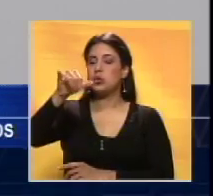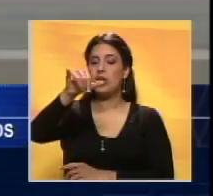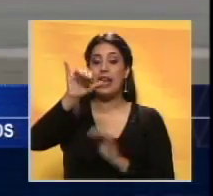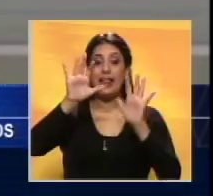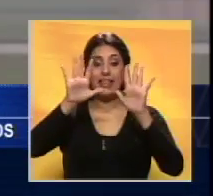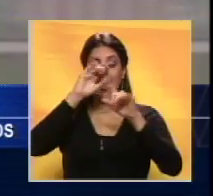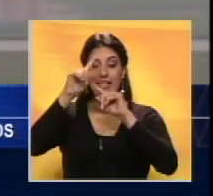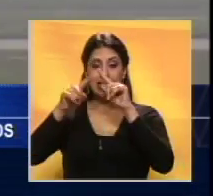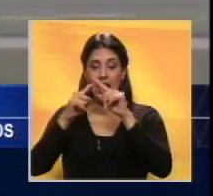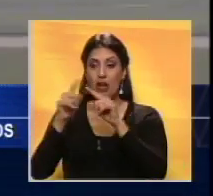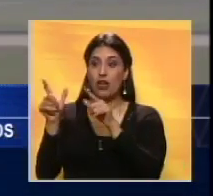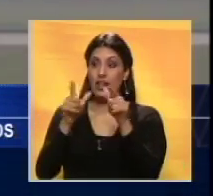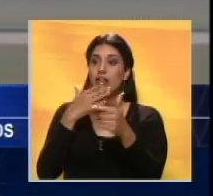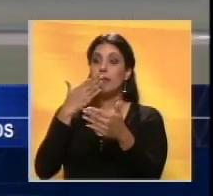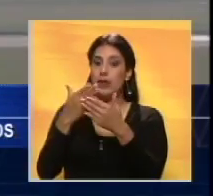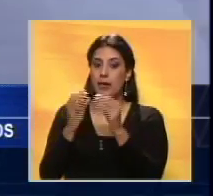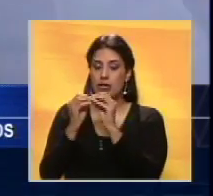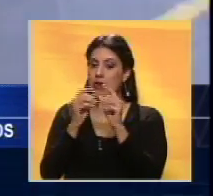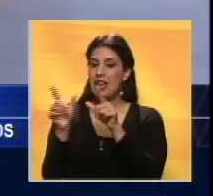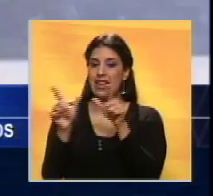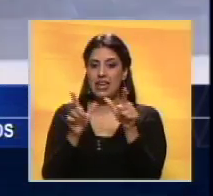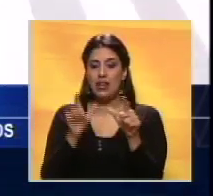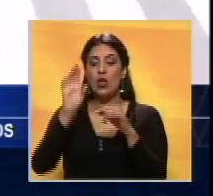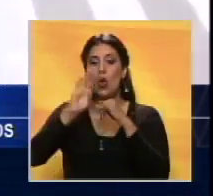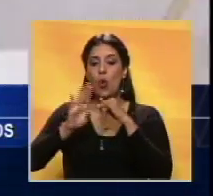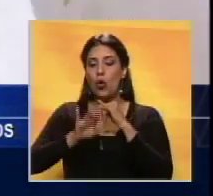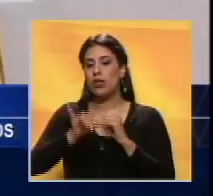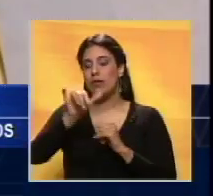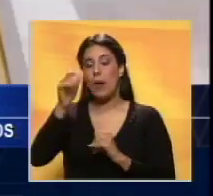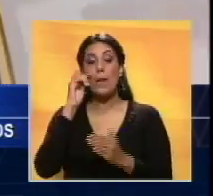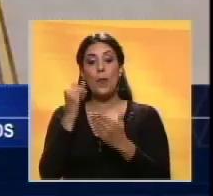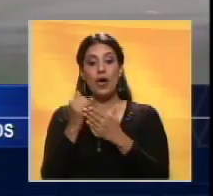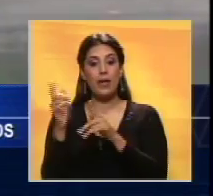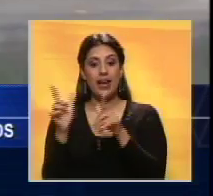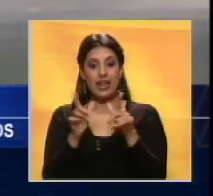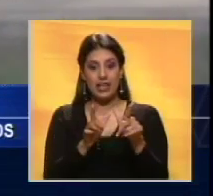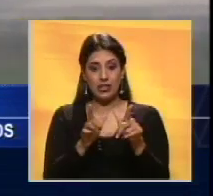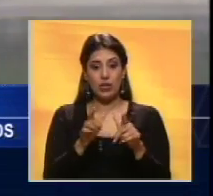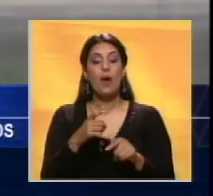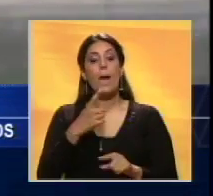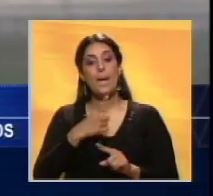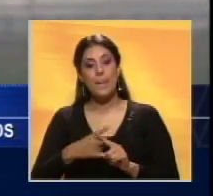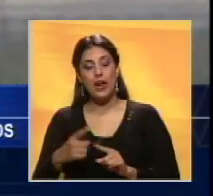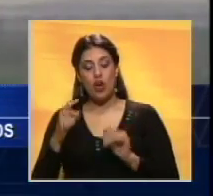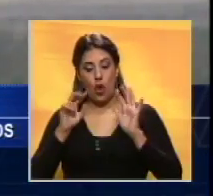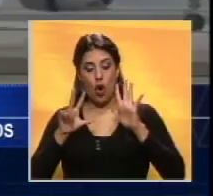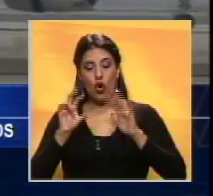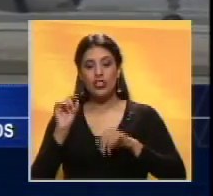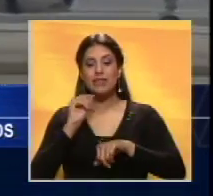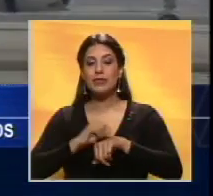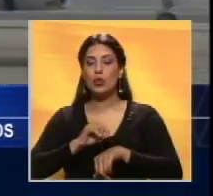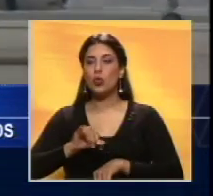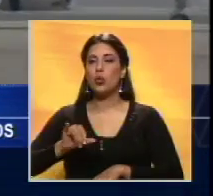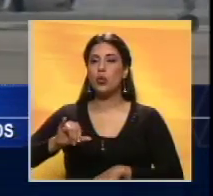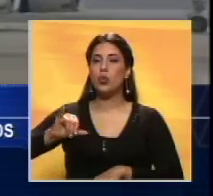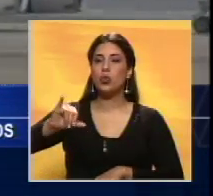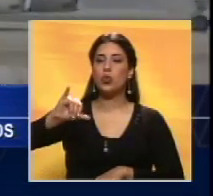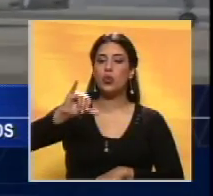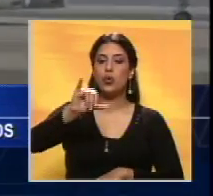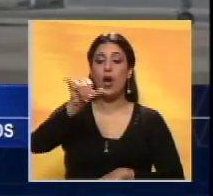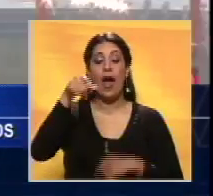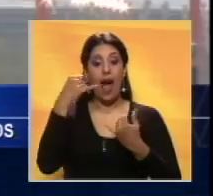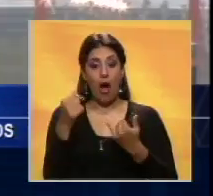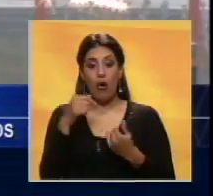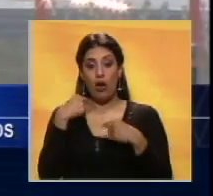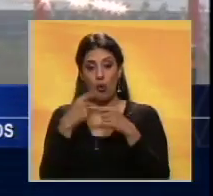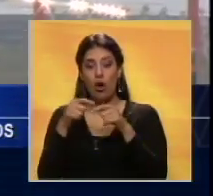10 años de ser concebido, ejecutó sin problemas la última de sus pruebas sobrevolando Shanghái por 80 minutos. El avión,